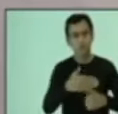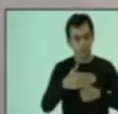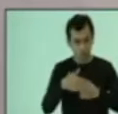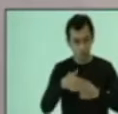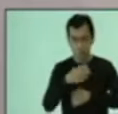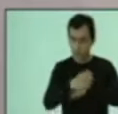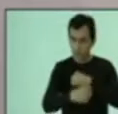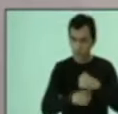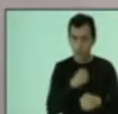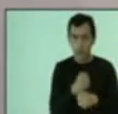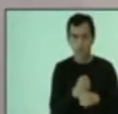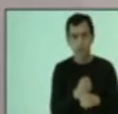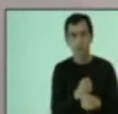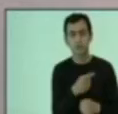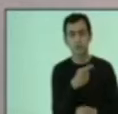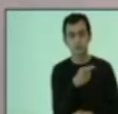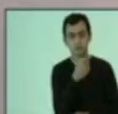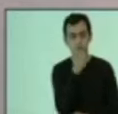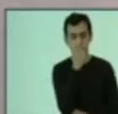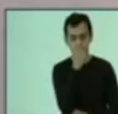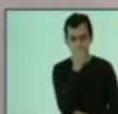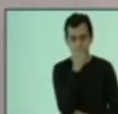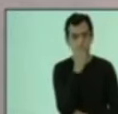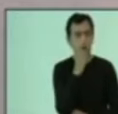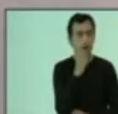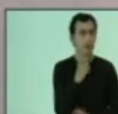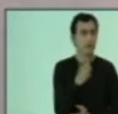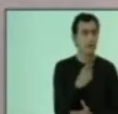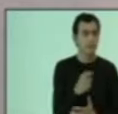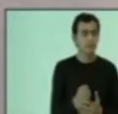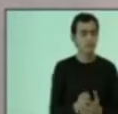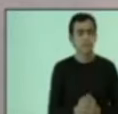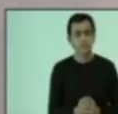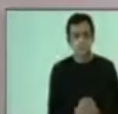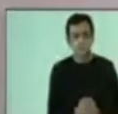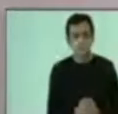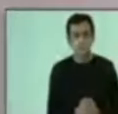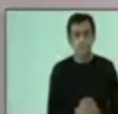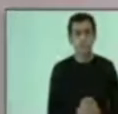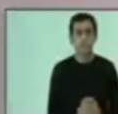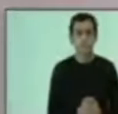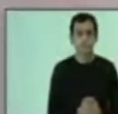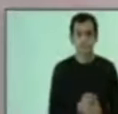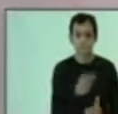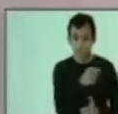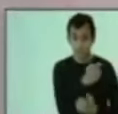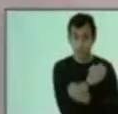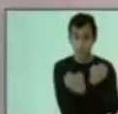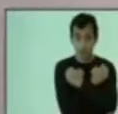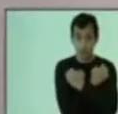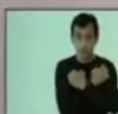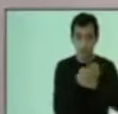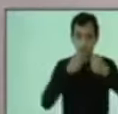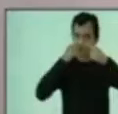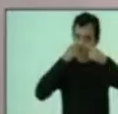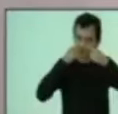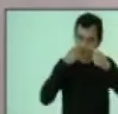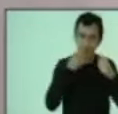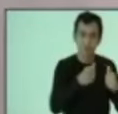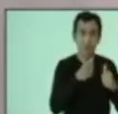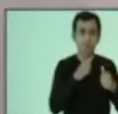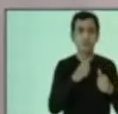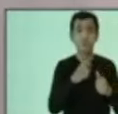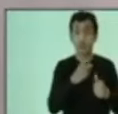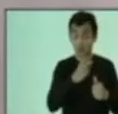años, vamos a apostarle a la educación, porque la